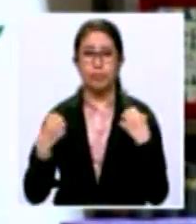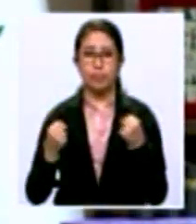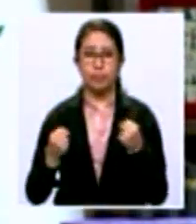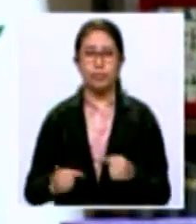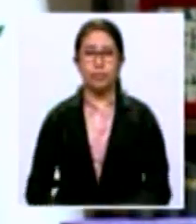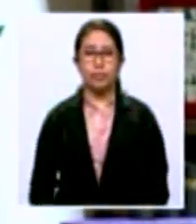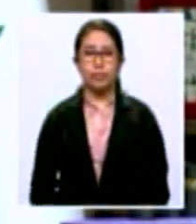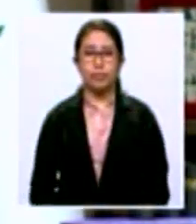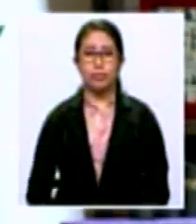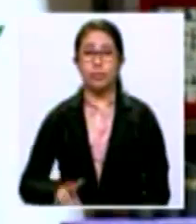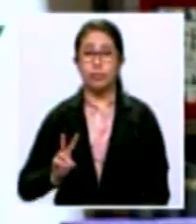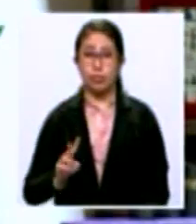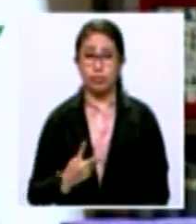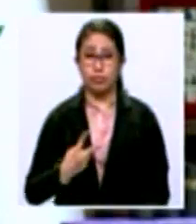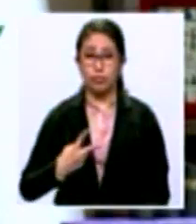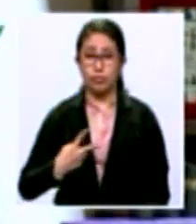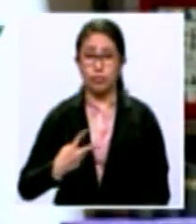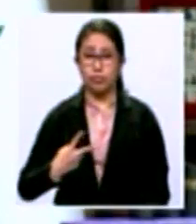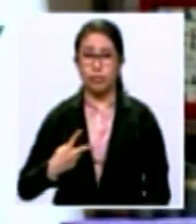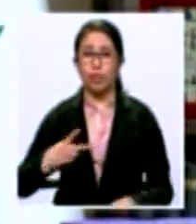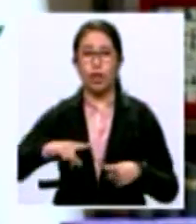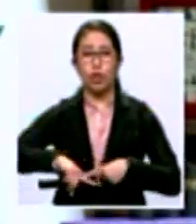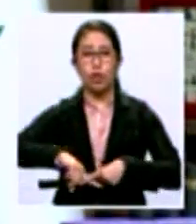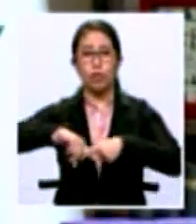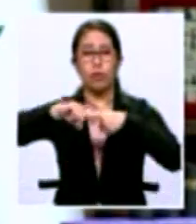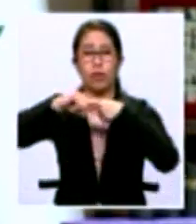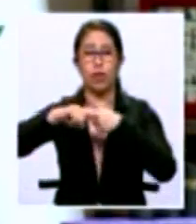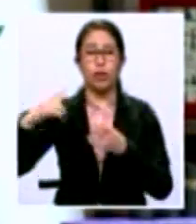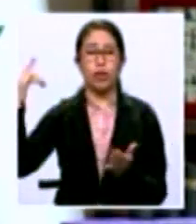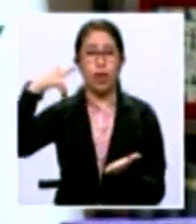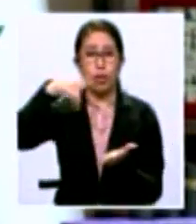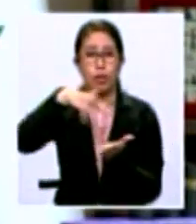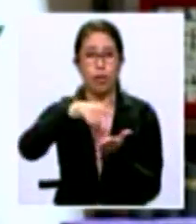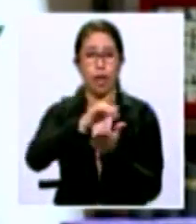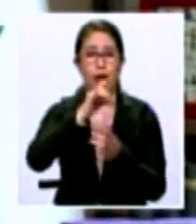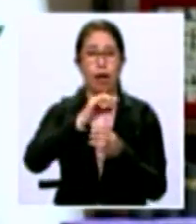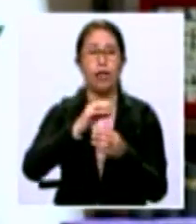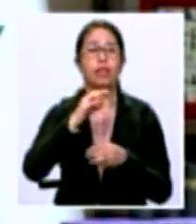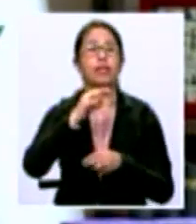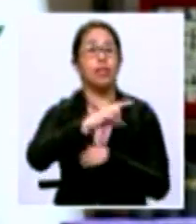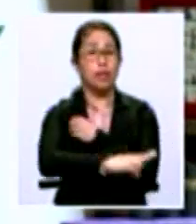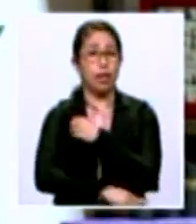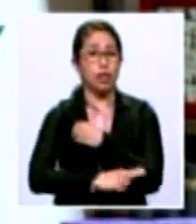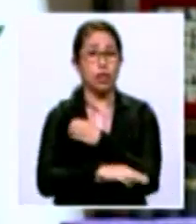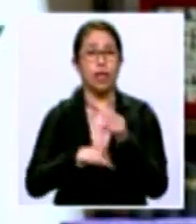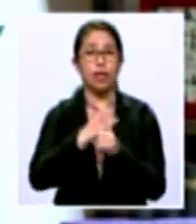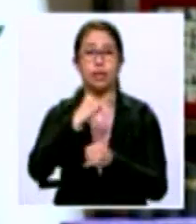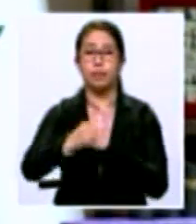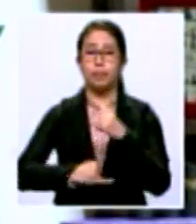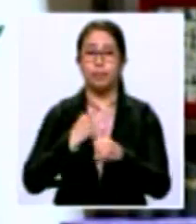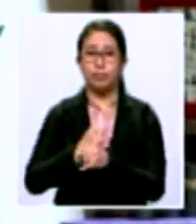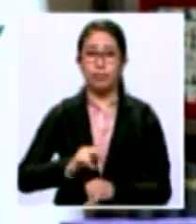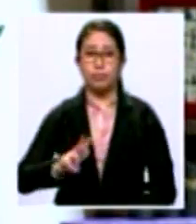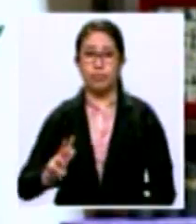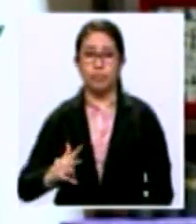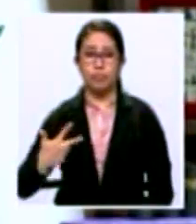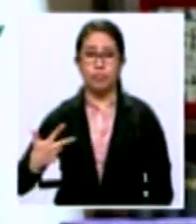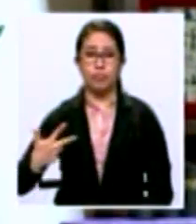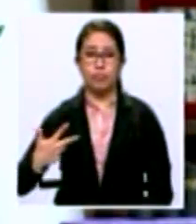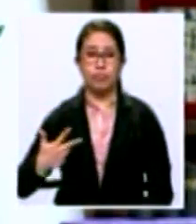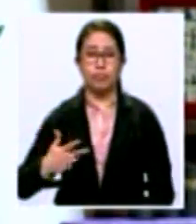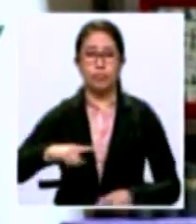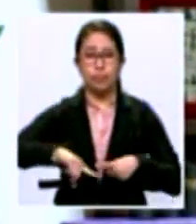vigentes. Número dos, suspensión de vuelos nacionales e internacionales. Número tres,